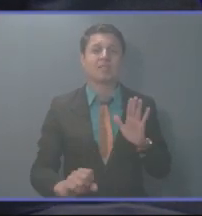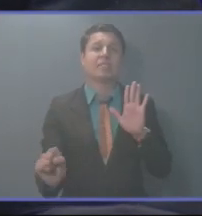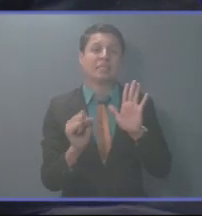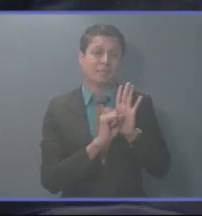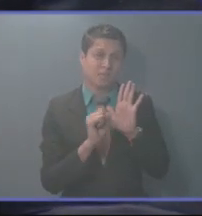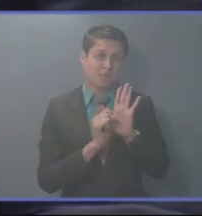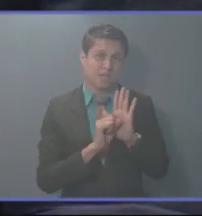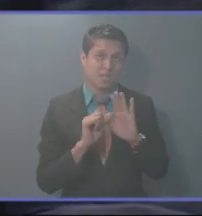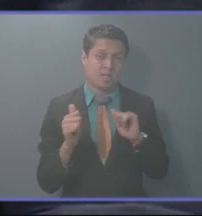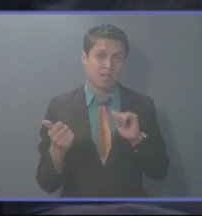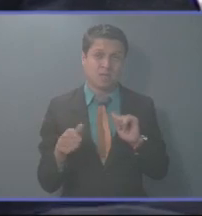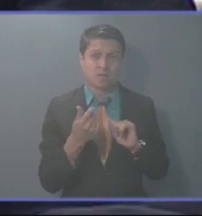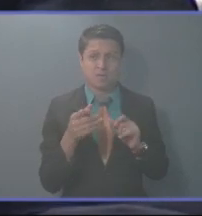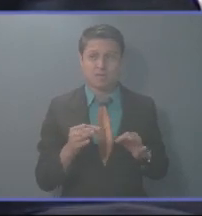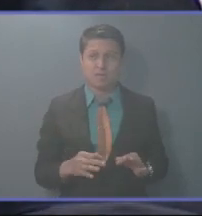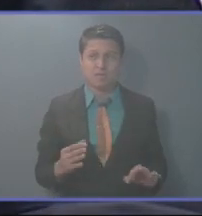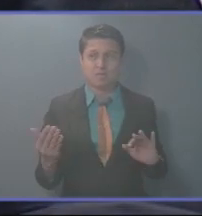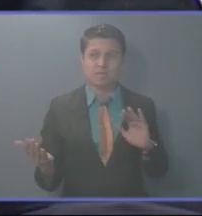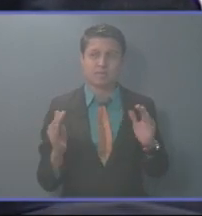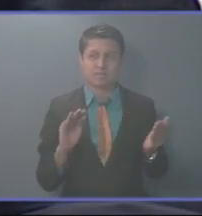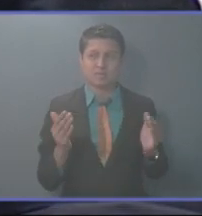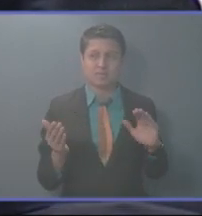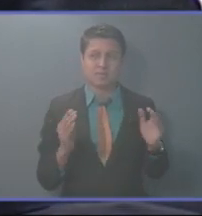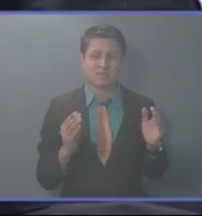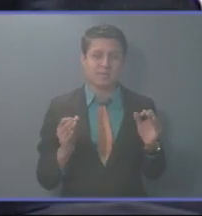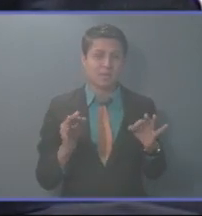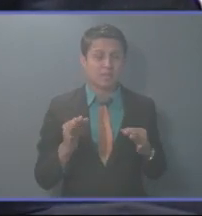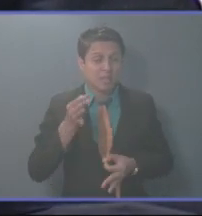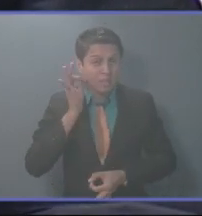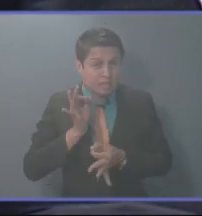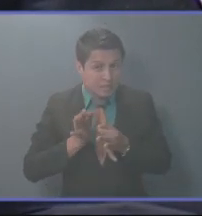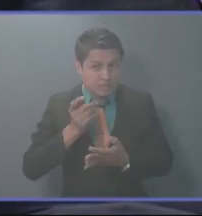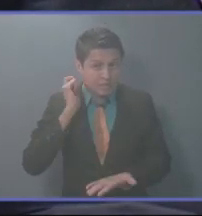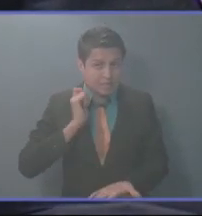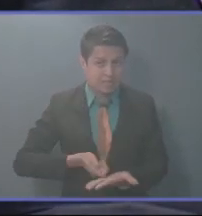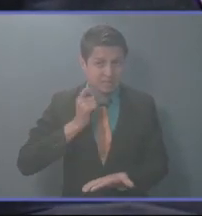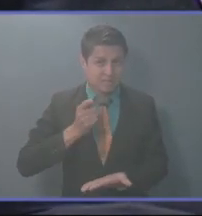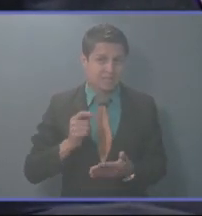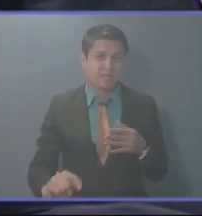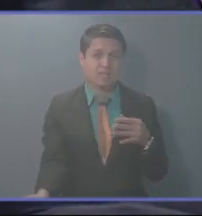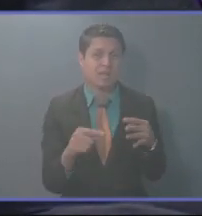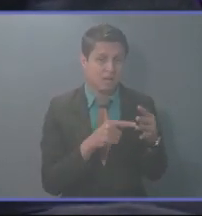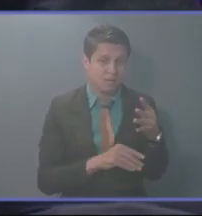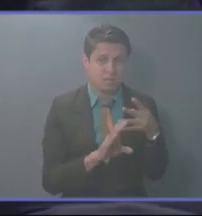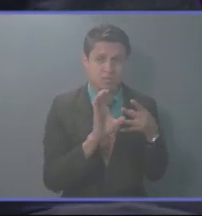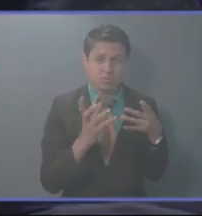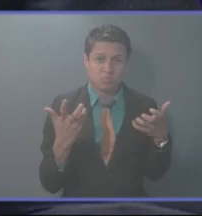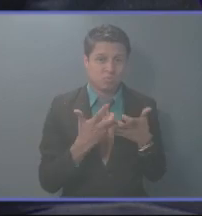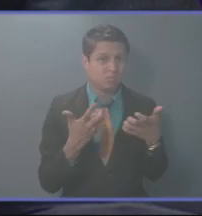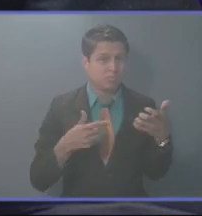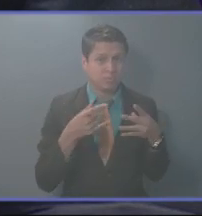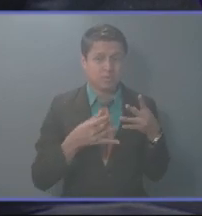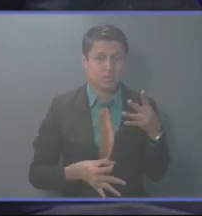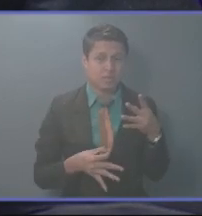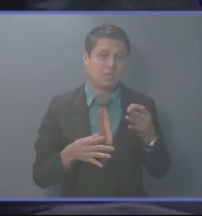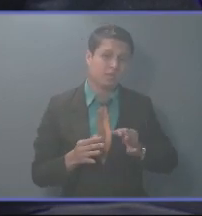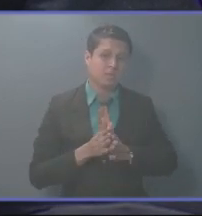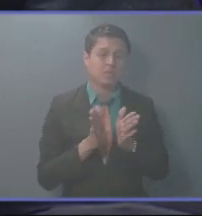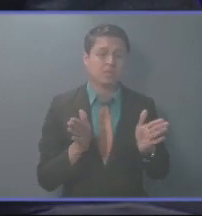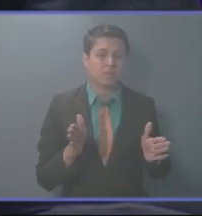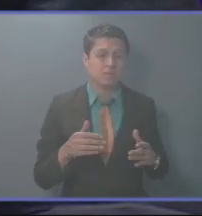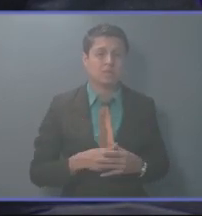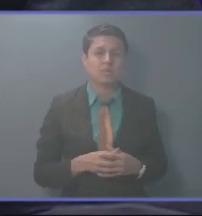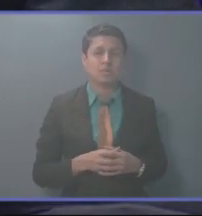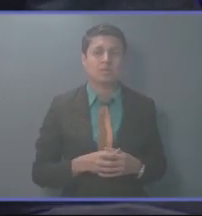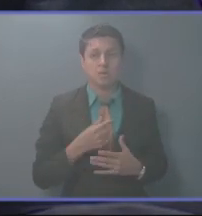otros. Octavo, que la sentencia de inconstitucionalidad de la Ley de Amnistía General de la